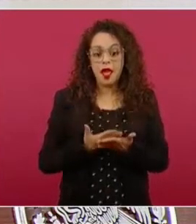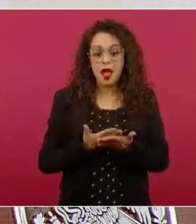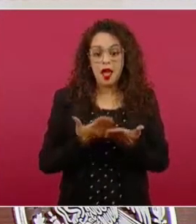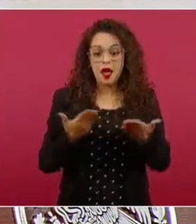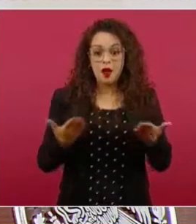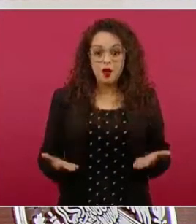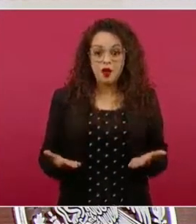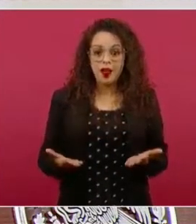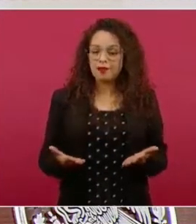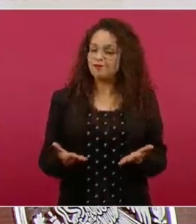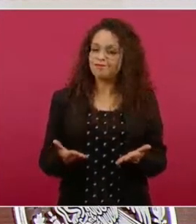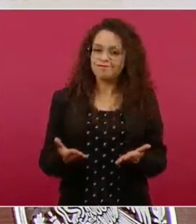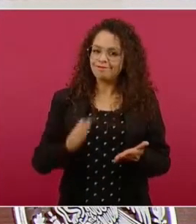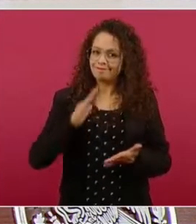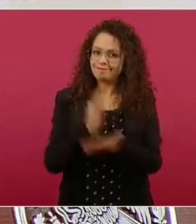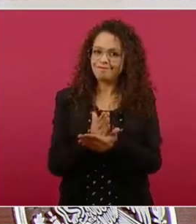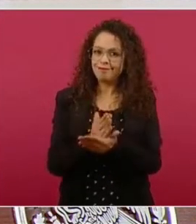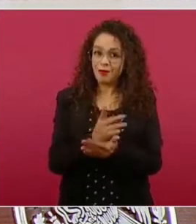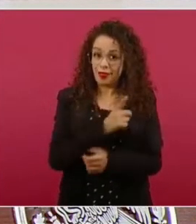tiene que pagar?